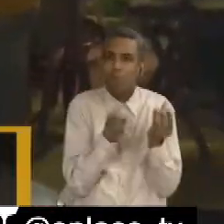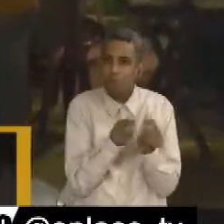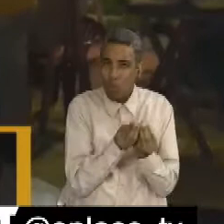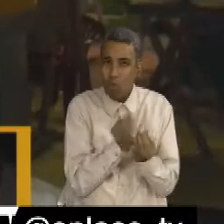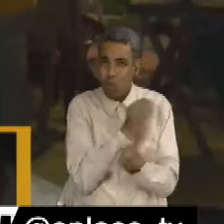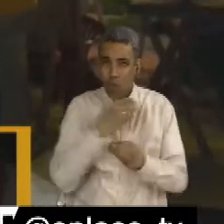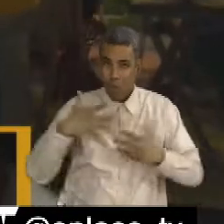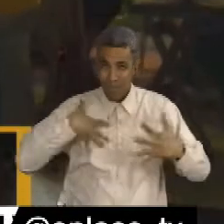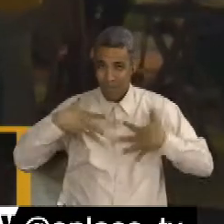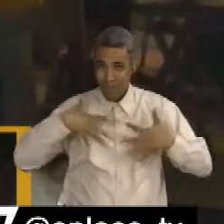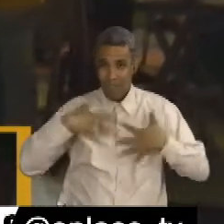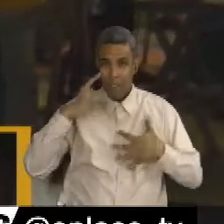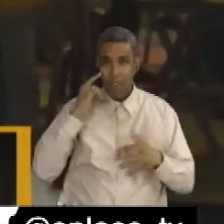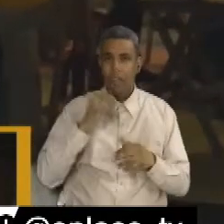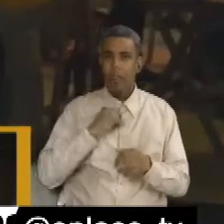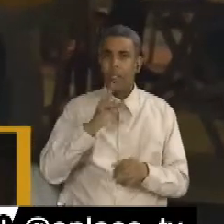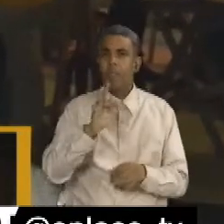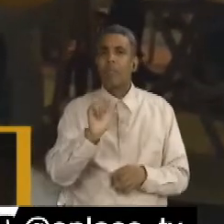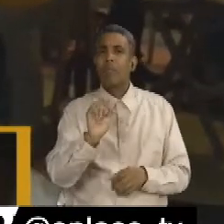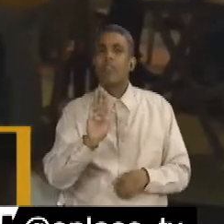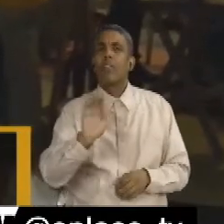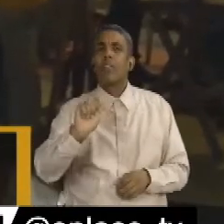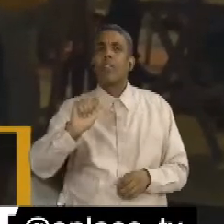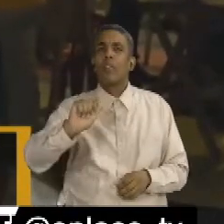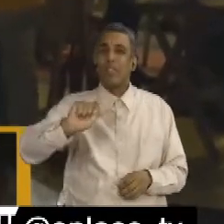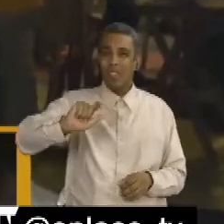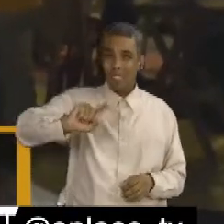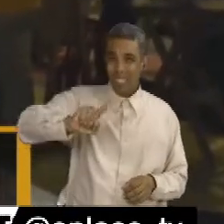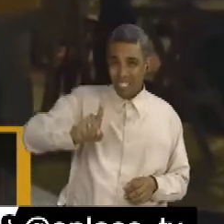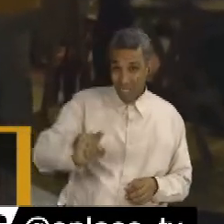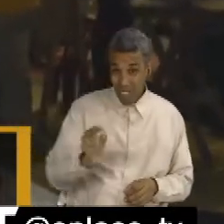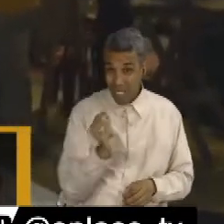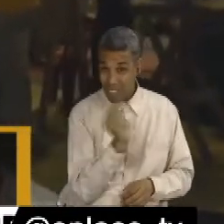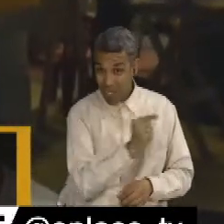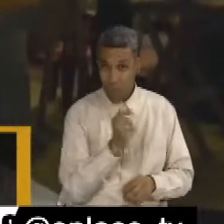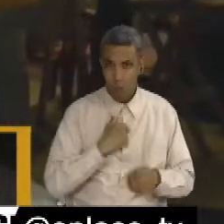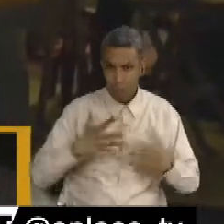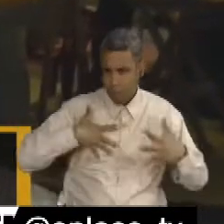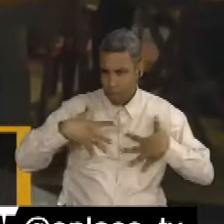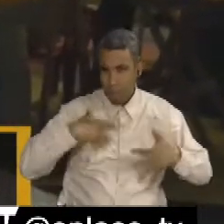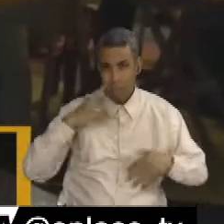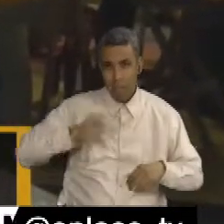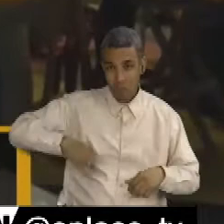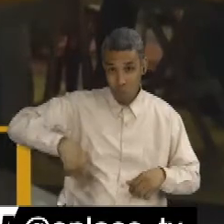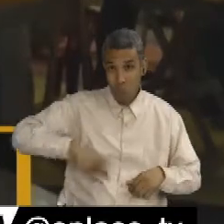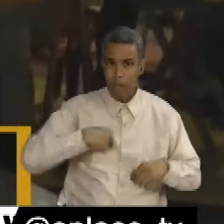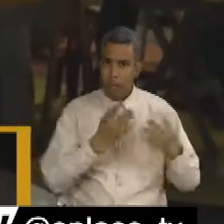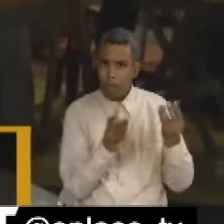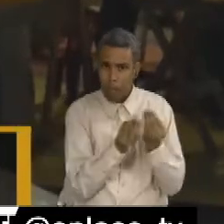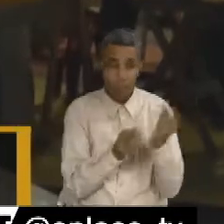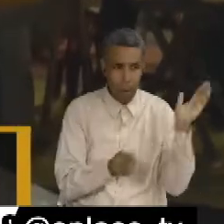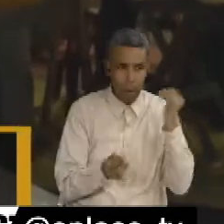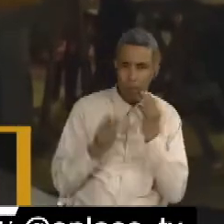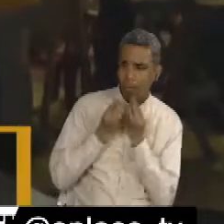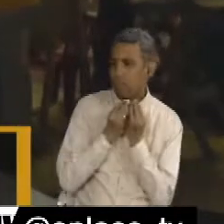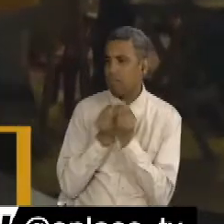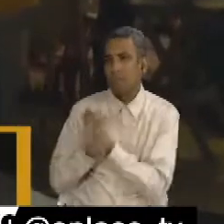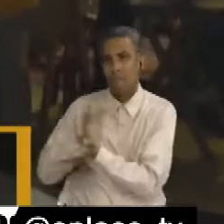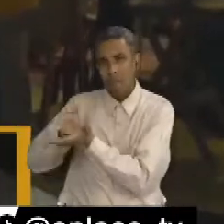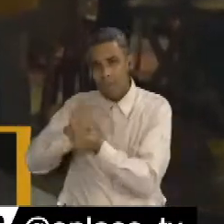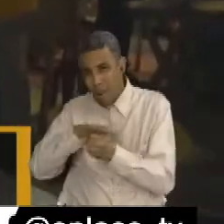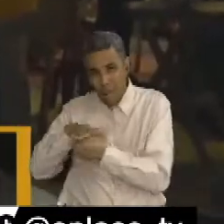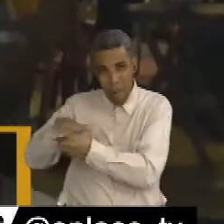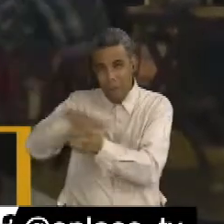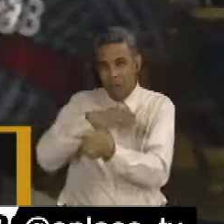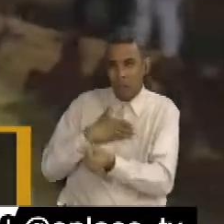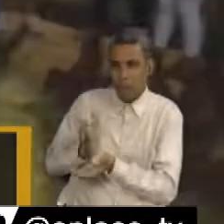que es el que maneja por medio de Enlace 10, y llegamos a las instituciones, a los barrios, con los presidentes de Junta de Acción Comunal, y en el día de hoy pues